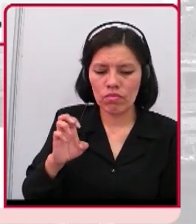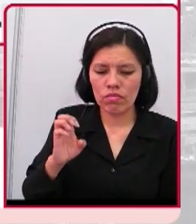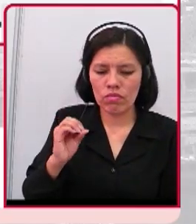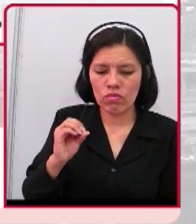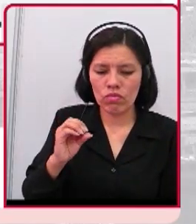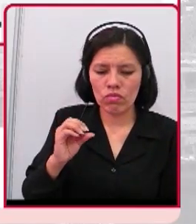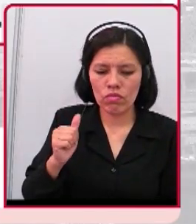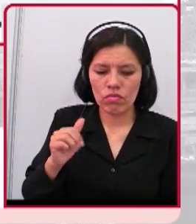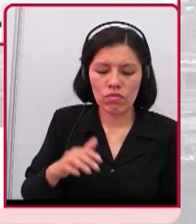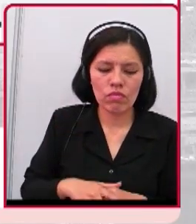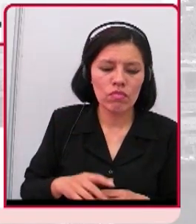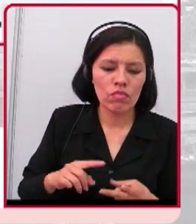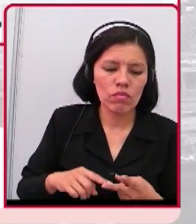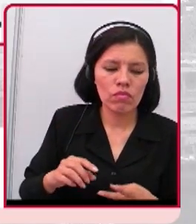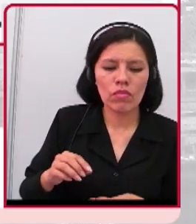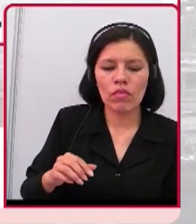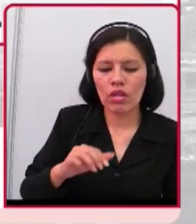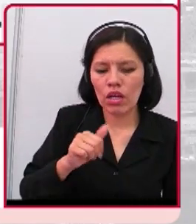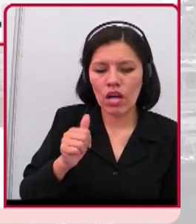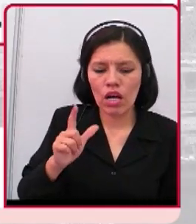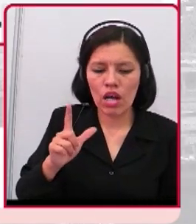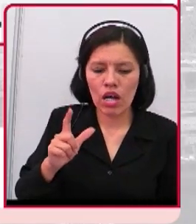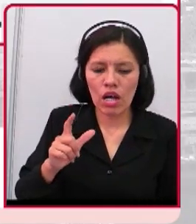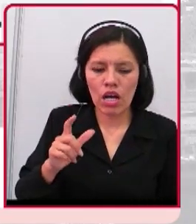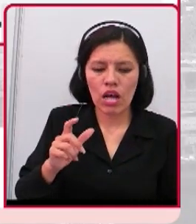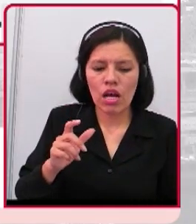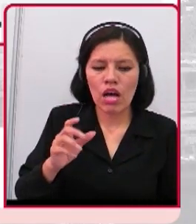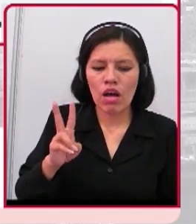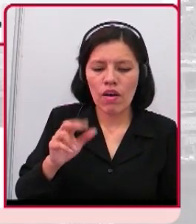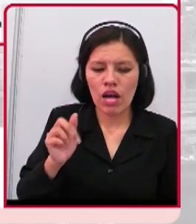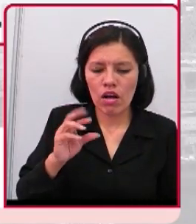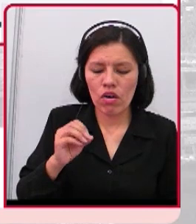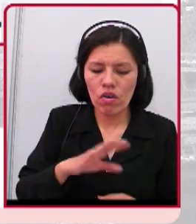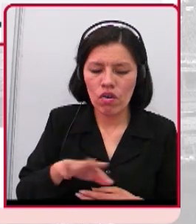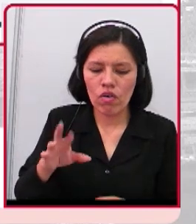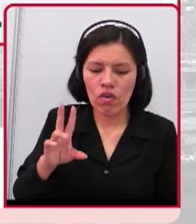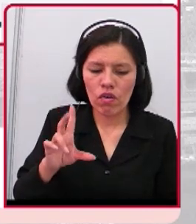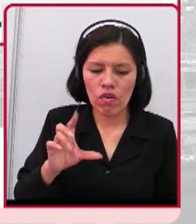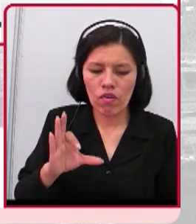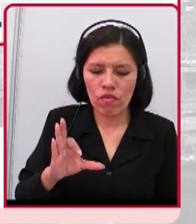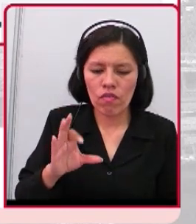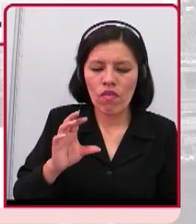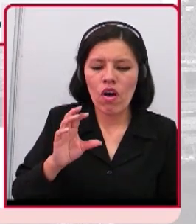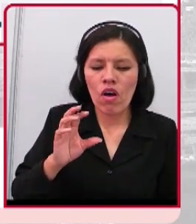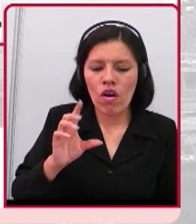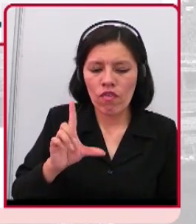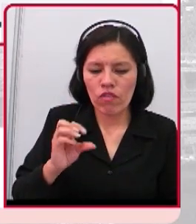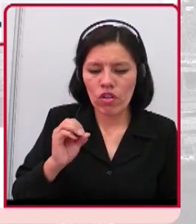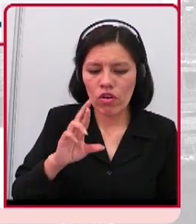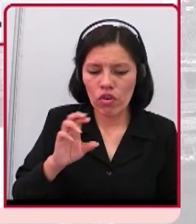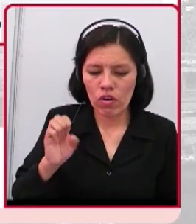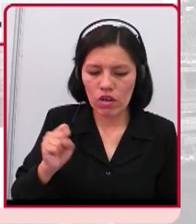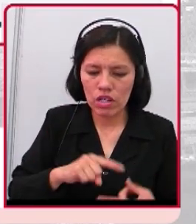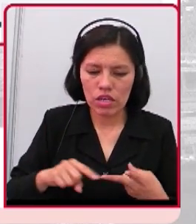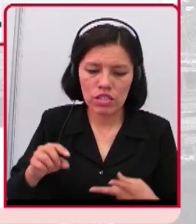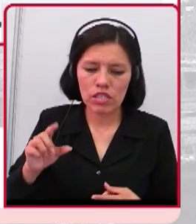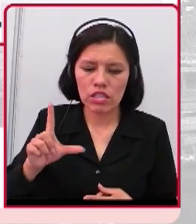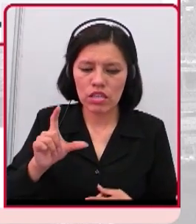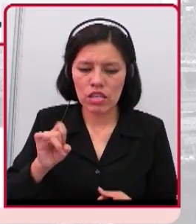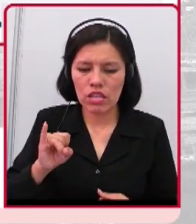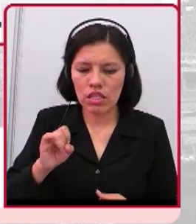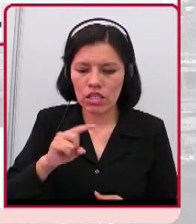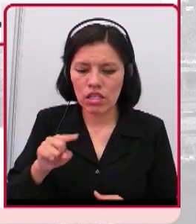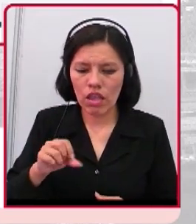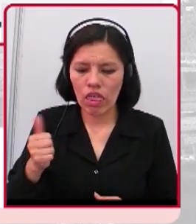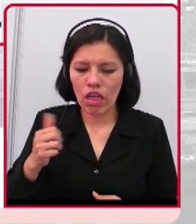diferentes pruebas, algunos apoyos adicionales en las diferentes etapas de este proyecto, y principalmente también al área de metalurgia de operaciones, que sin su apoyo